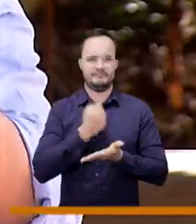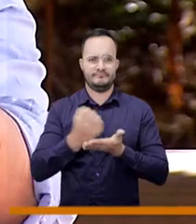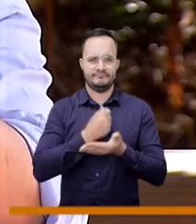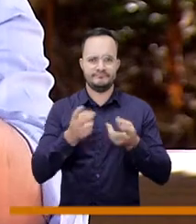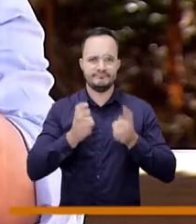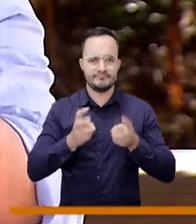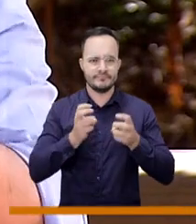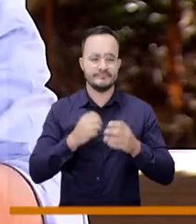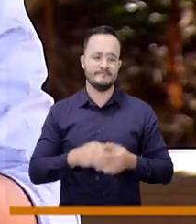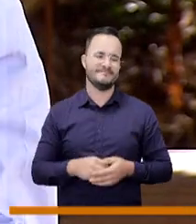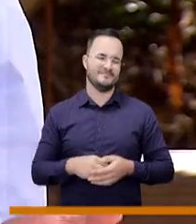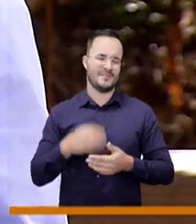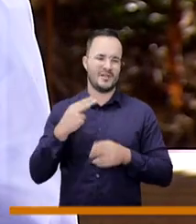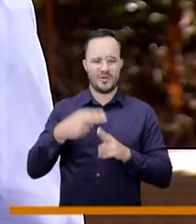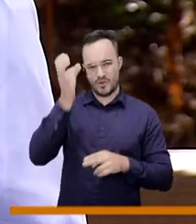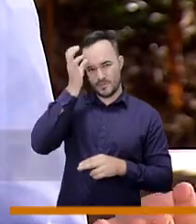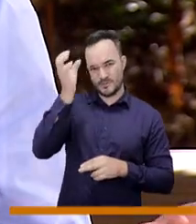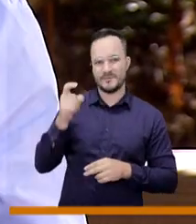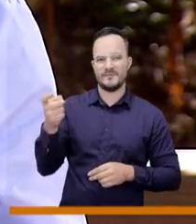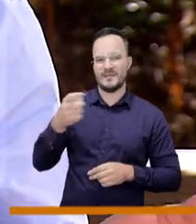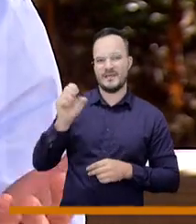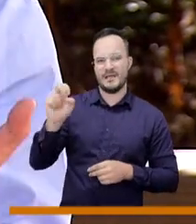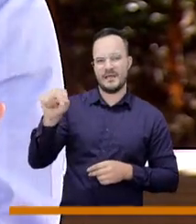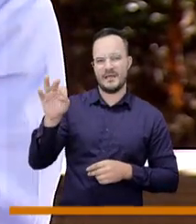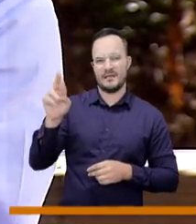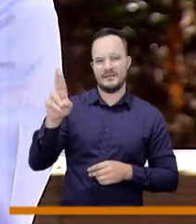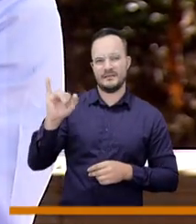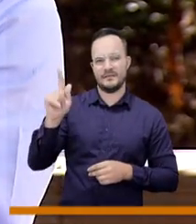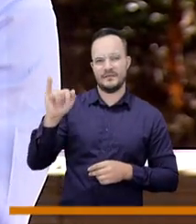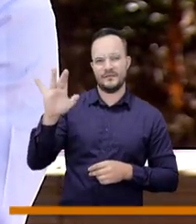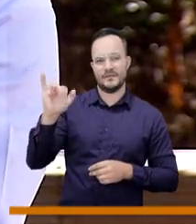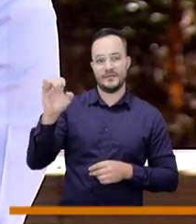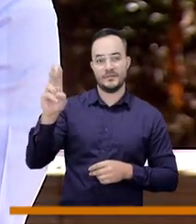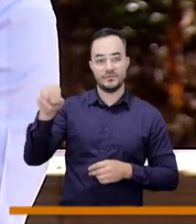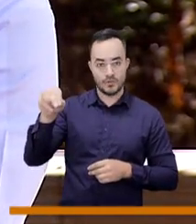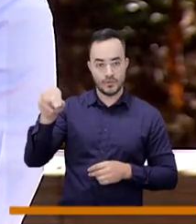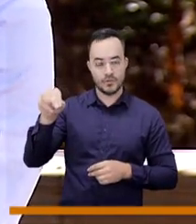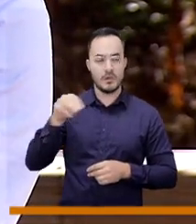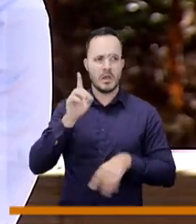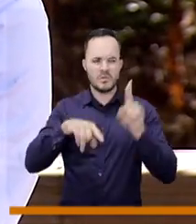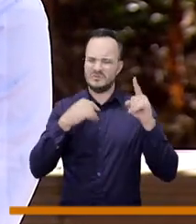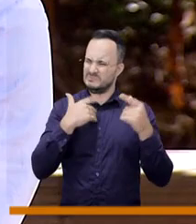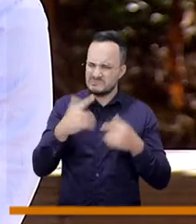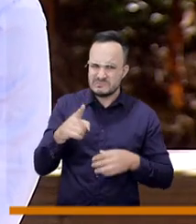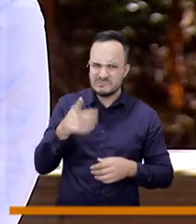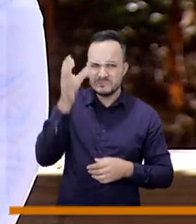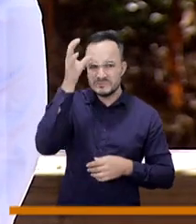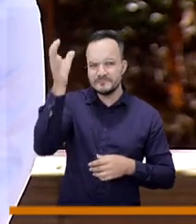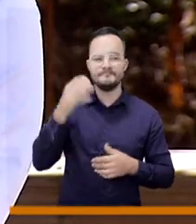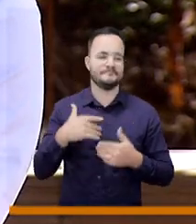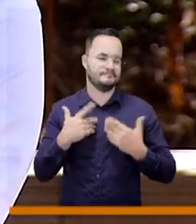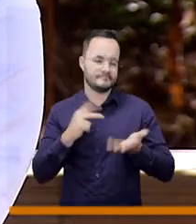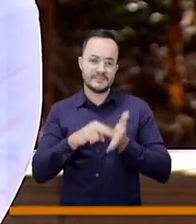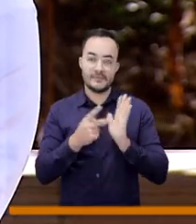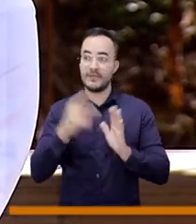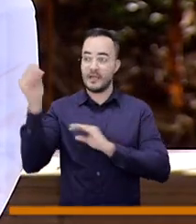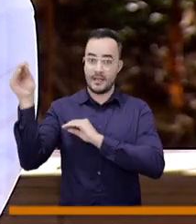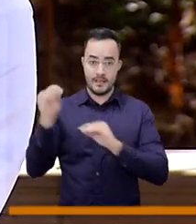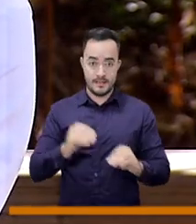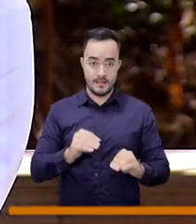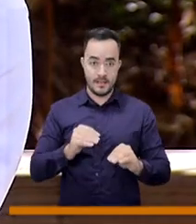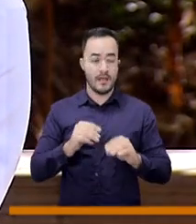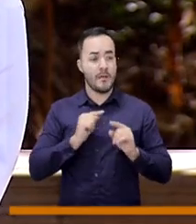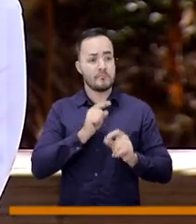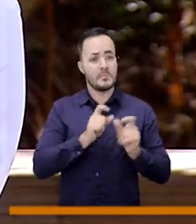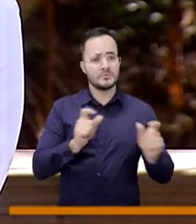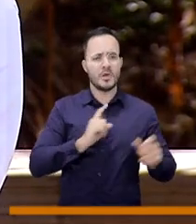que todavía sé que muchos escuchan gentrificación y se preguntan eso qué es, pero se está generando un desplazamiento de las personas